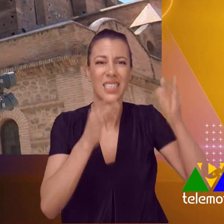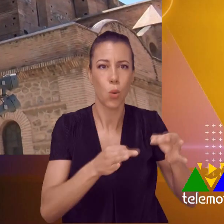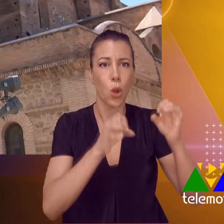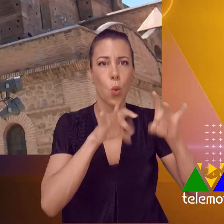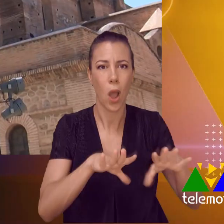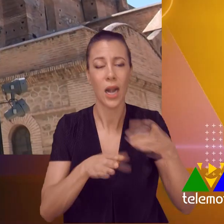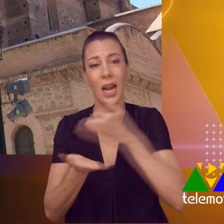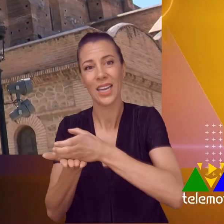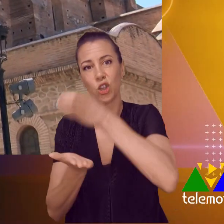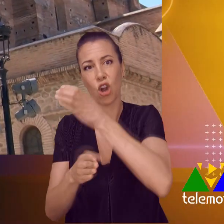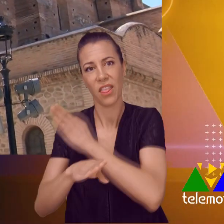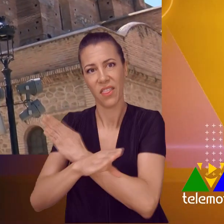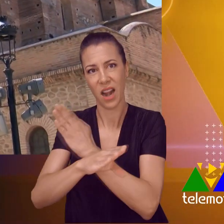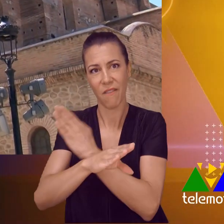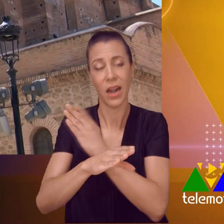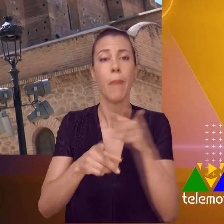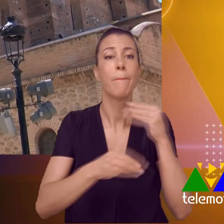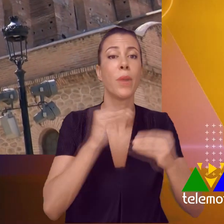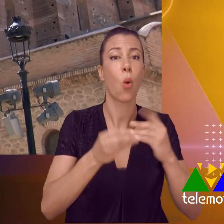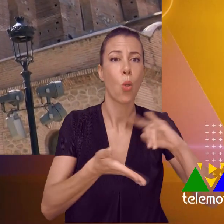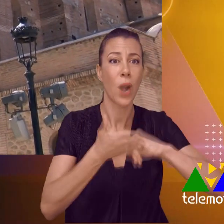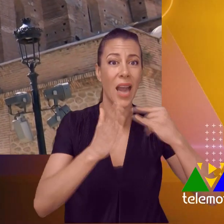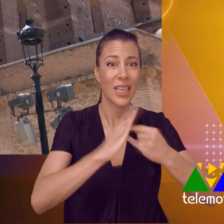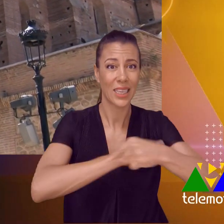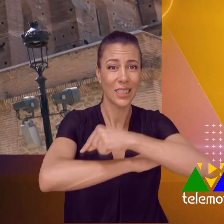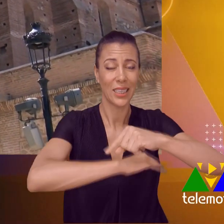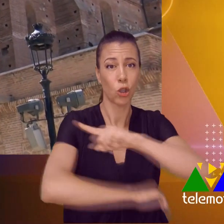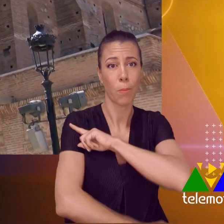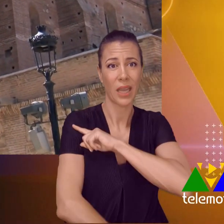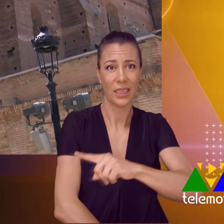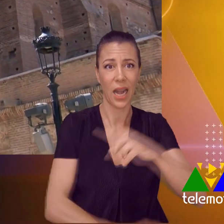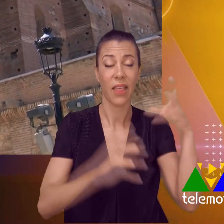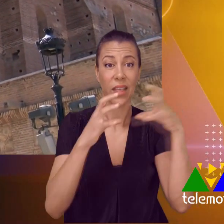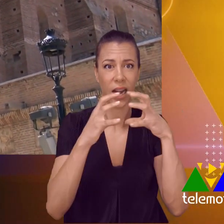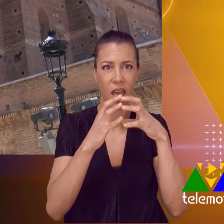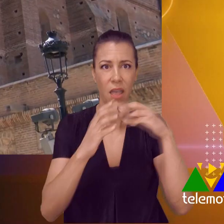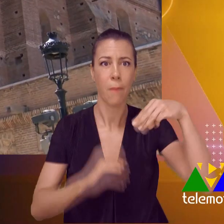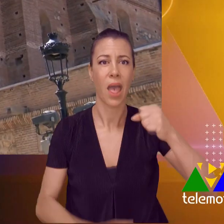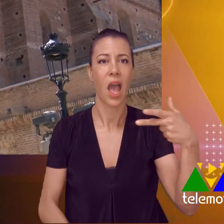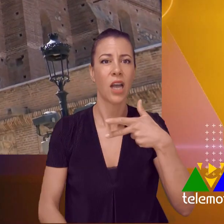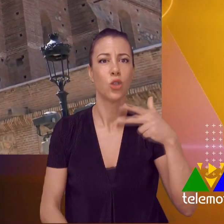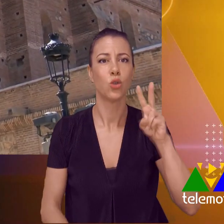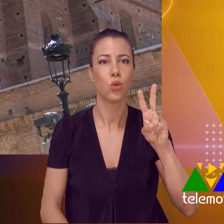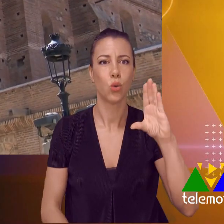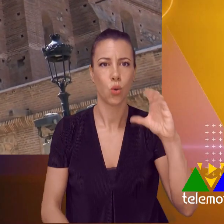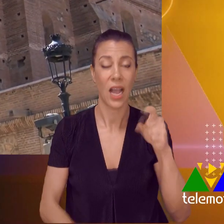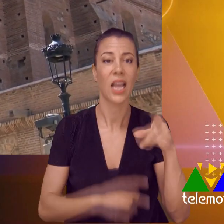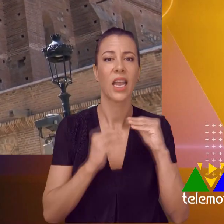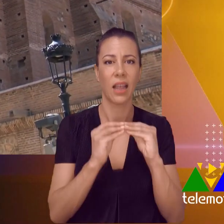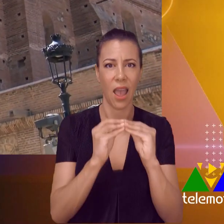Vela, que la hace un arquitecto militar granadino que se llama Luis Machuca. Él es los que hacen